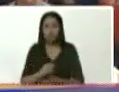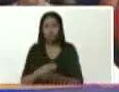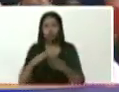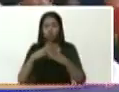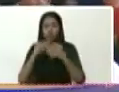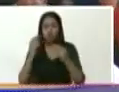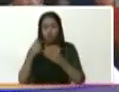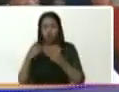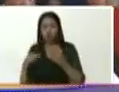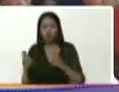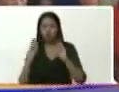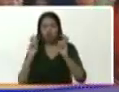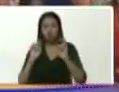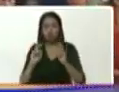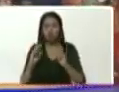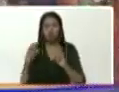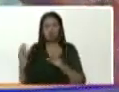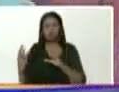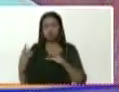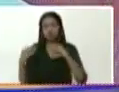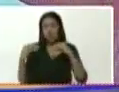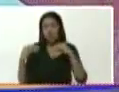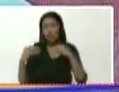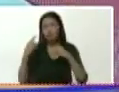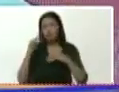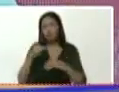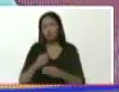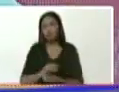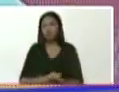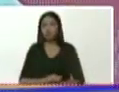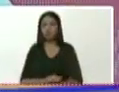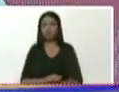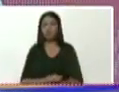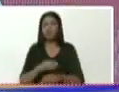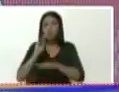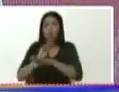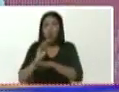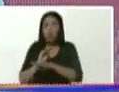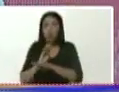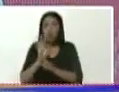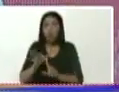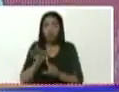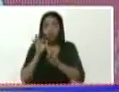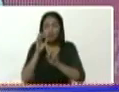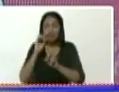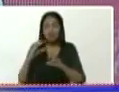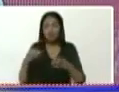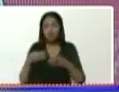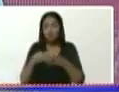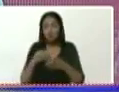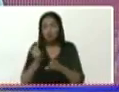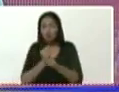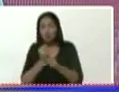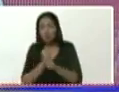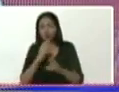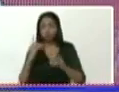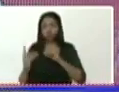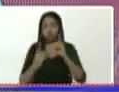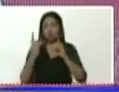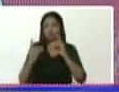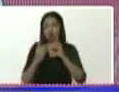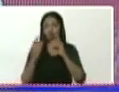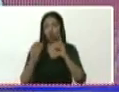los temas que se conversan y de cuidar esta mesa permanente de diálogo